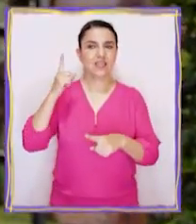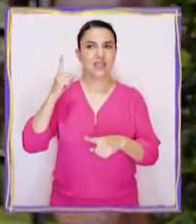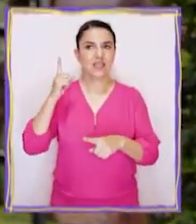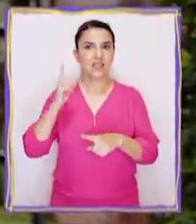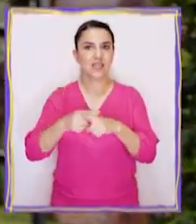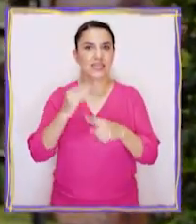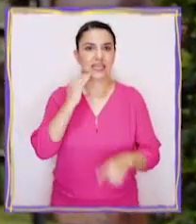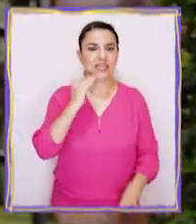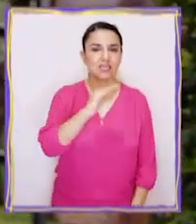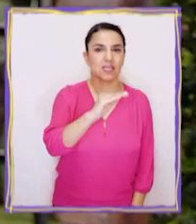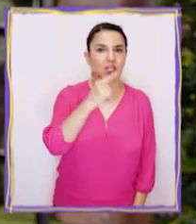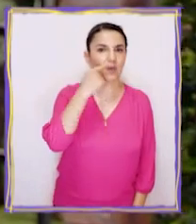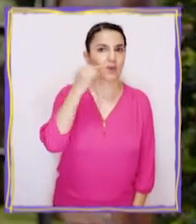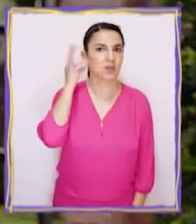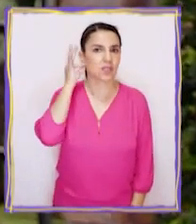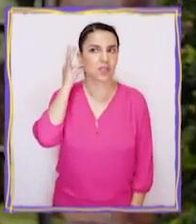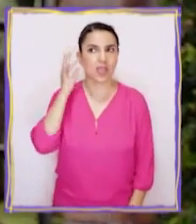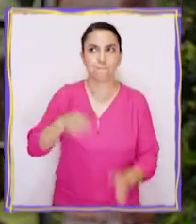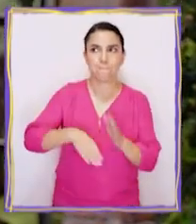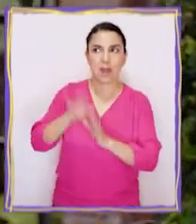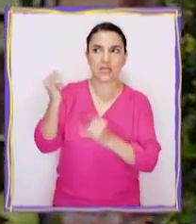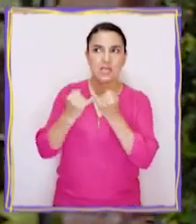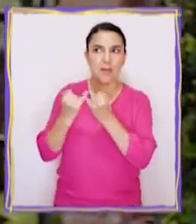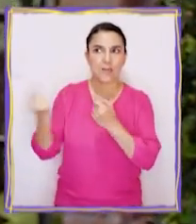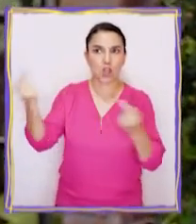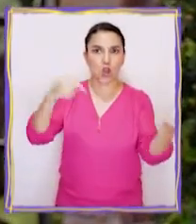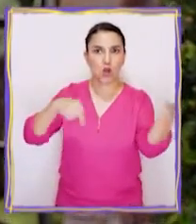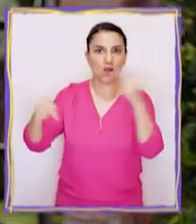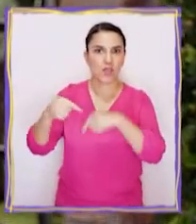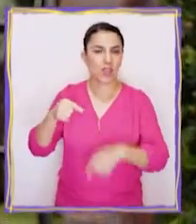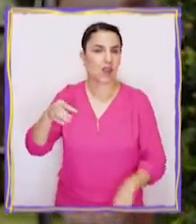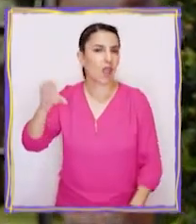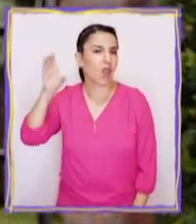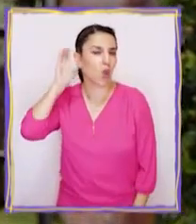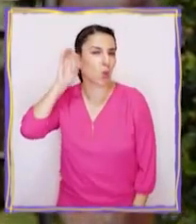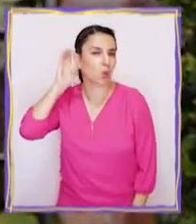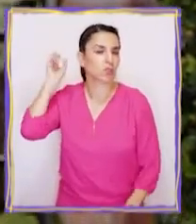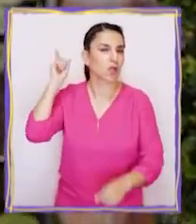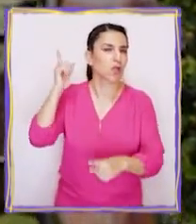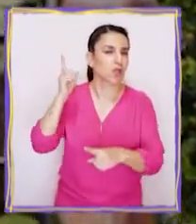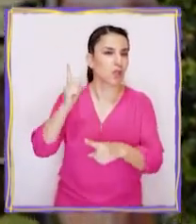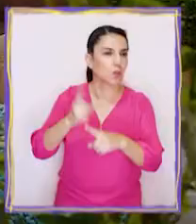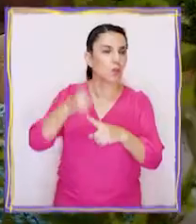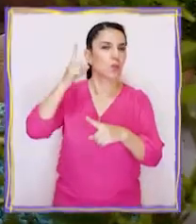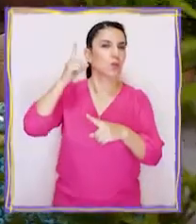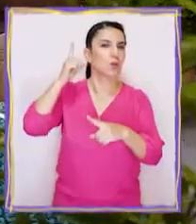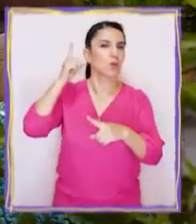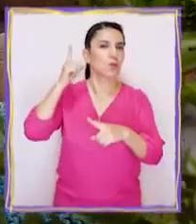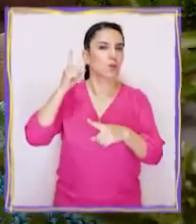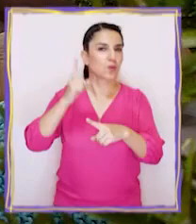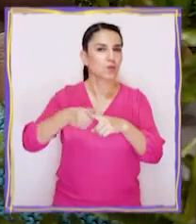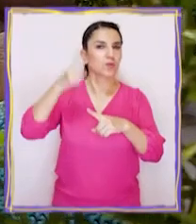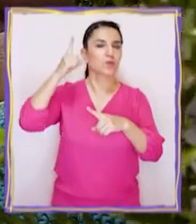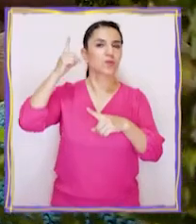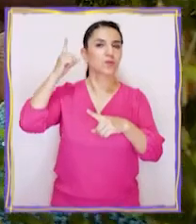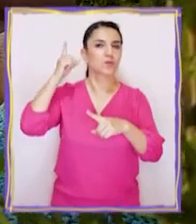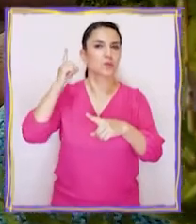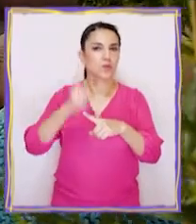Niñas, niños, ya llegaron más amigos. Escuchen ese sonido tan especial.